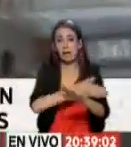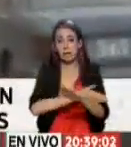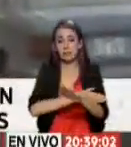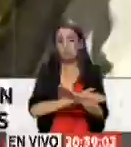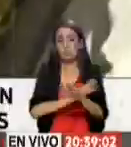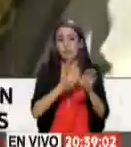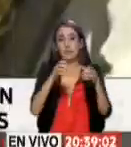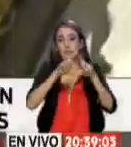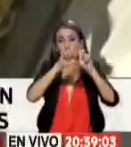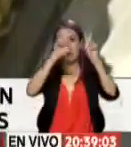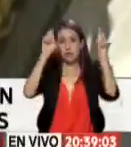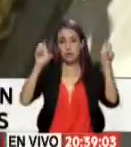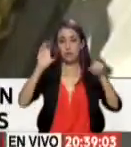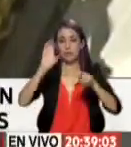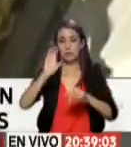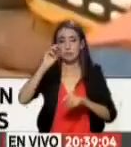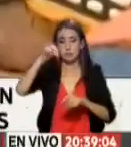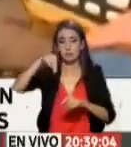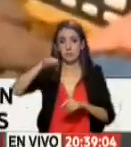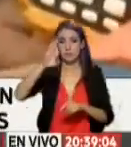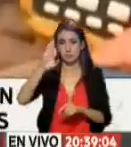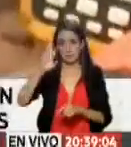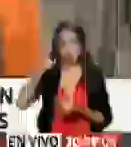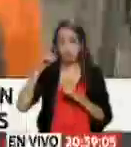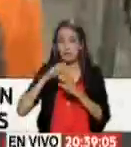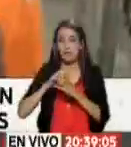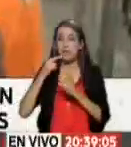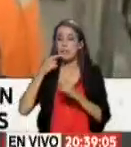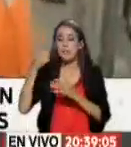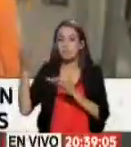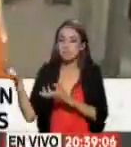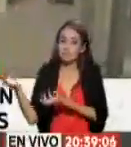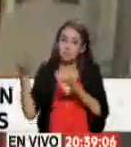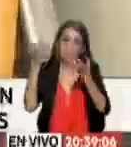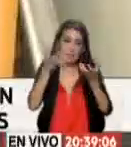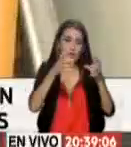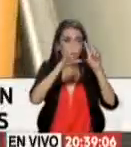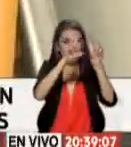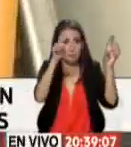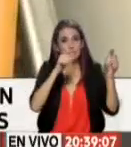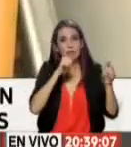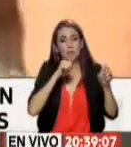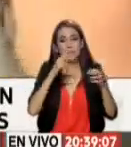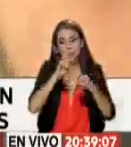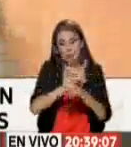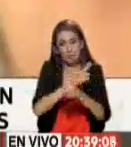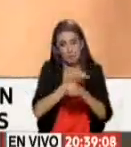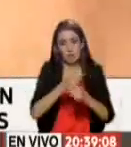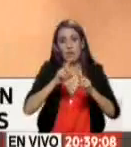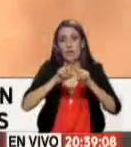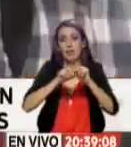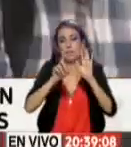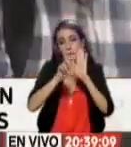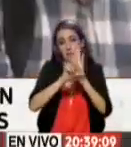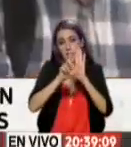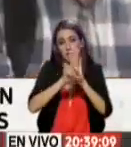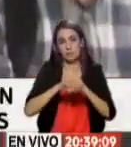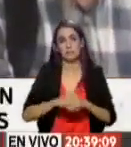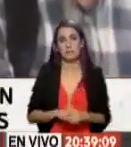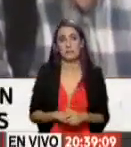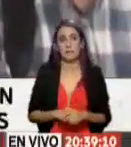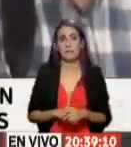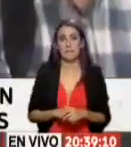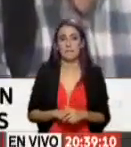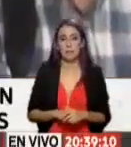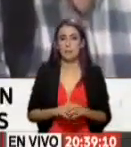con la Corporación Nacional de Telecomunicaciones, CNT, bajo condiciones y parámetros que no violen la ley ni la Constitución. En ningún